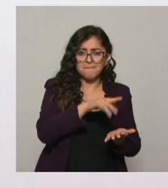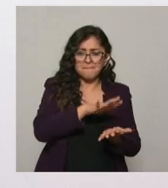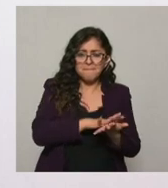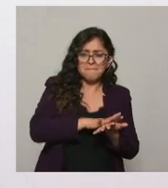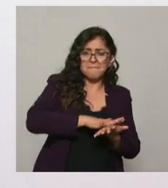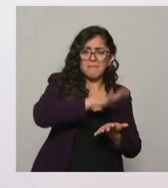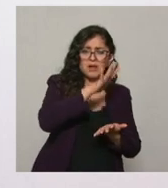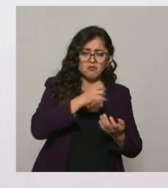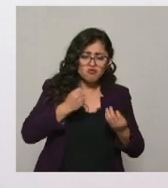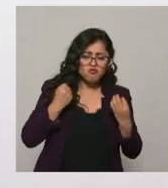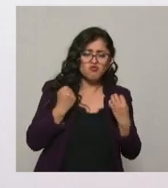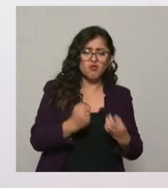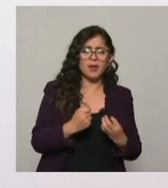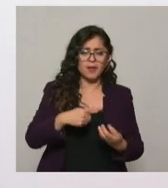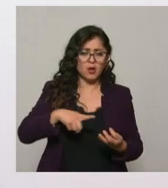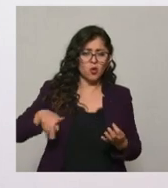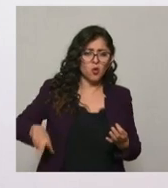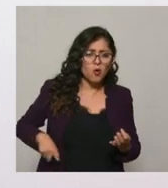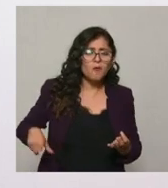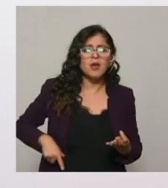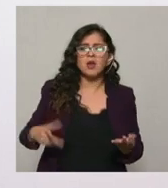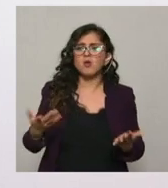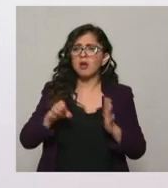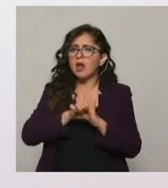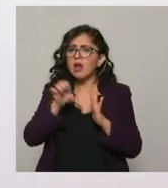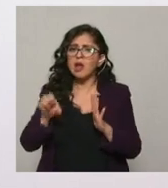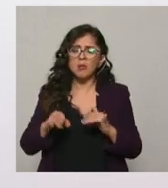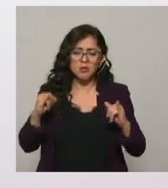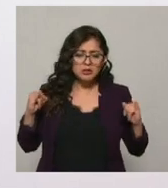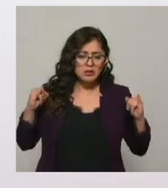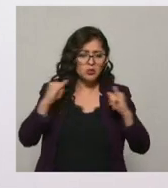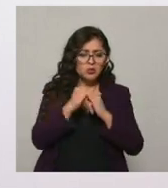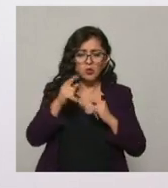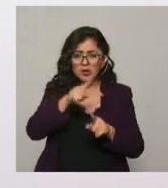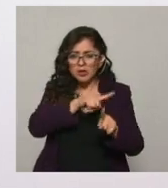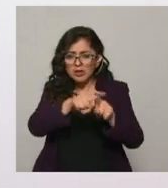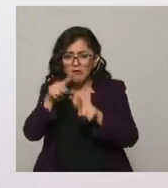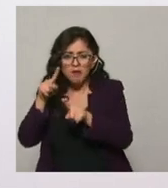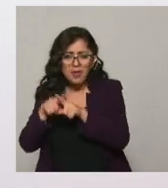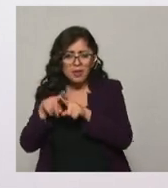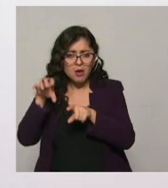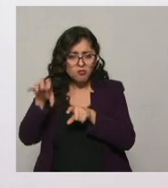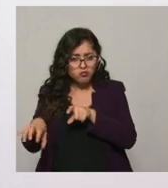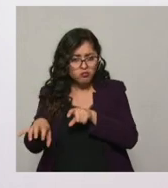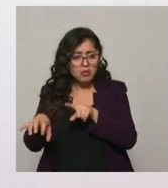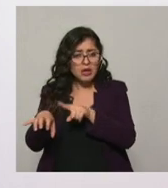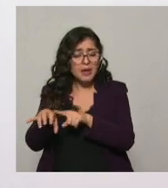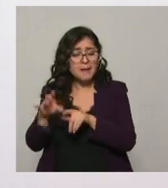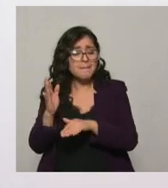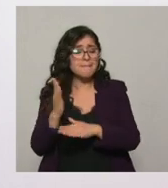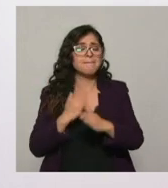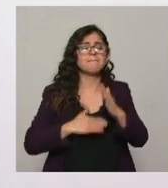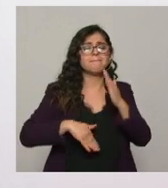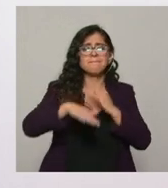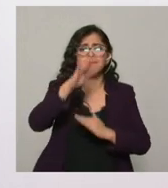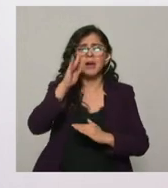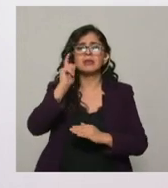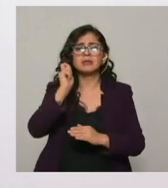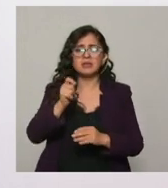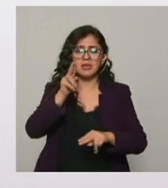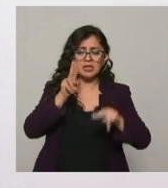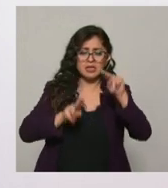más fuerte sea la gobernanza, es decir, las instituciones dentro de un Estado de Derecho, más altos son los niveles de